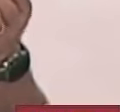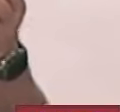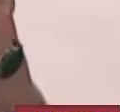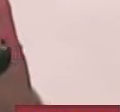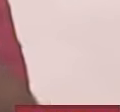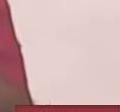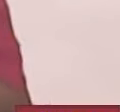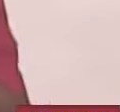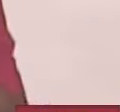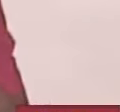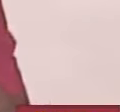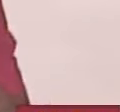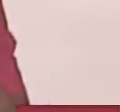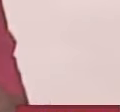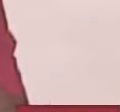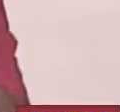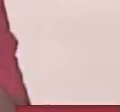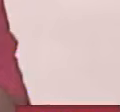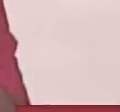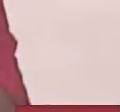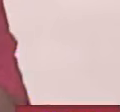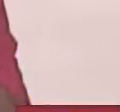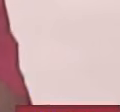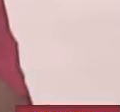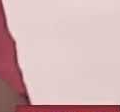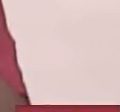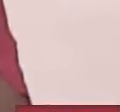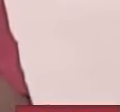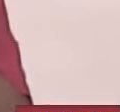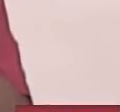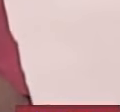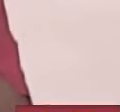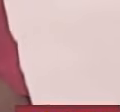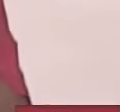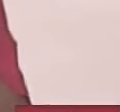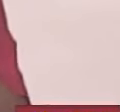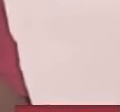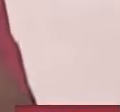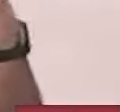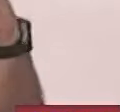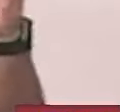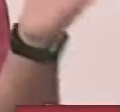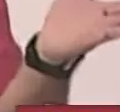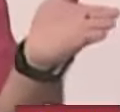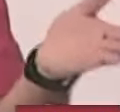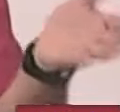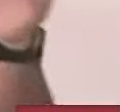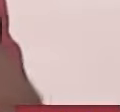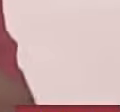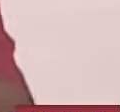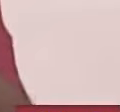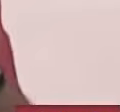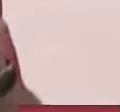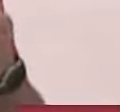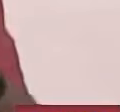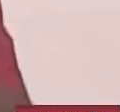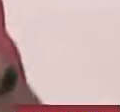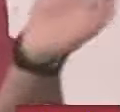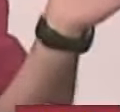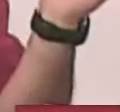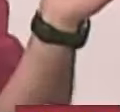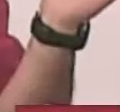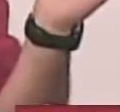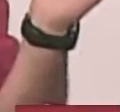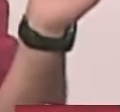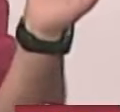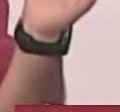que afecta a nuestro pueblo. ¿Eso permite hacer unas elecciones en Venezuela en paz, en tranquilidad? No. Y con todo y eso nosotros